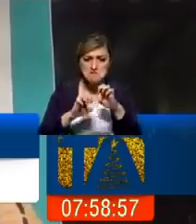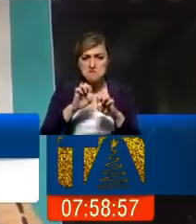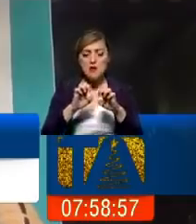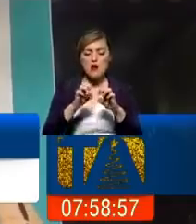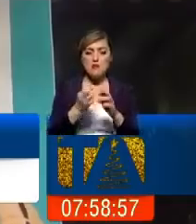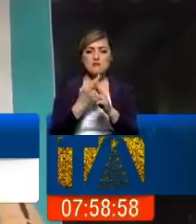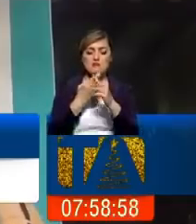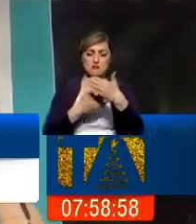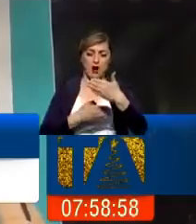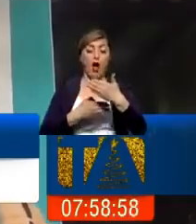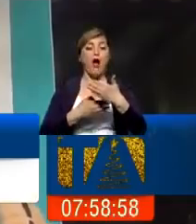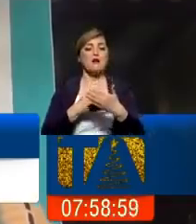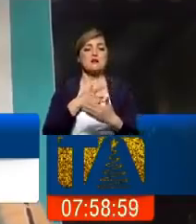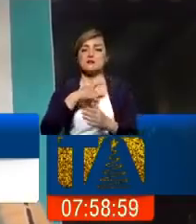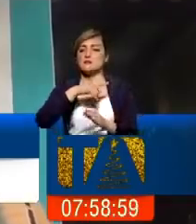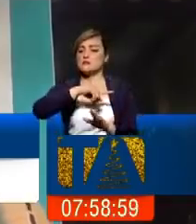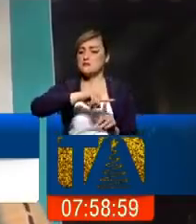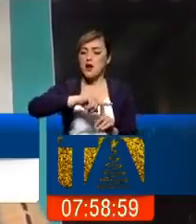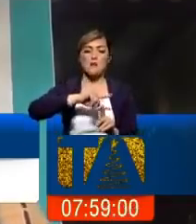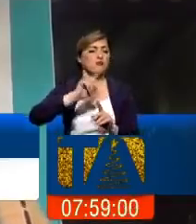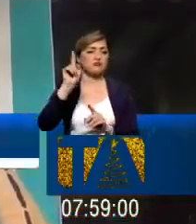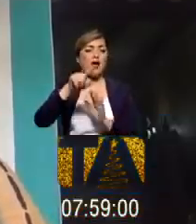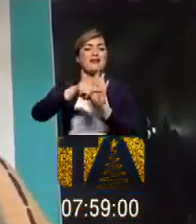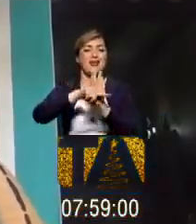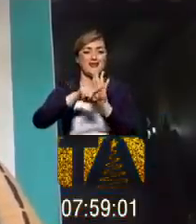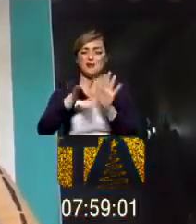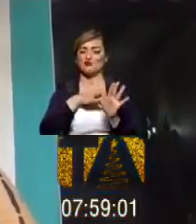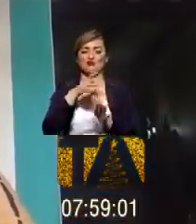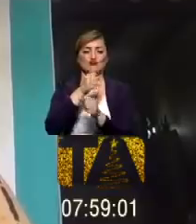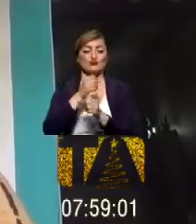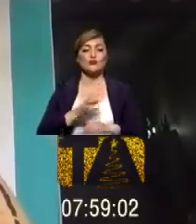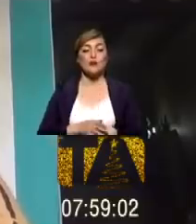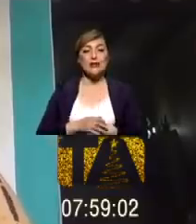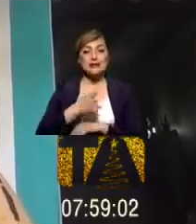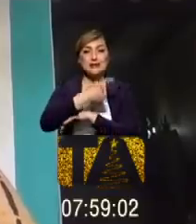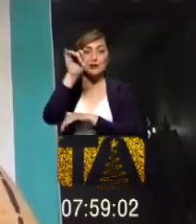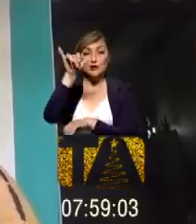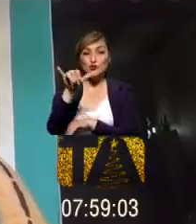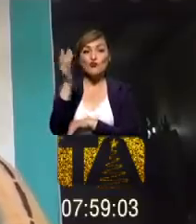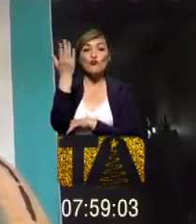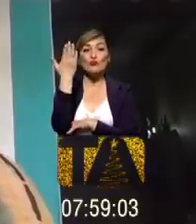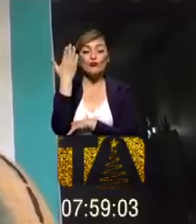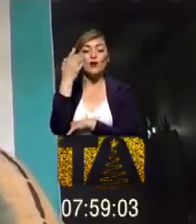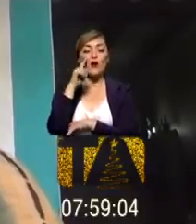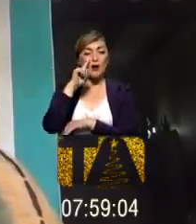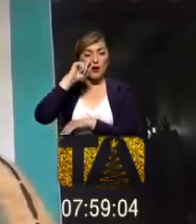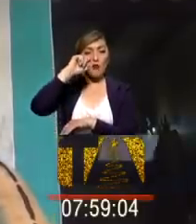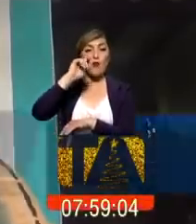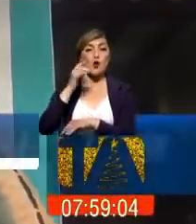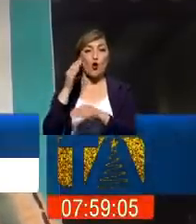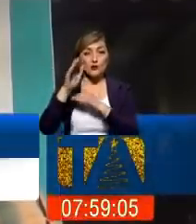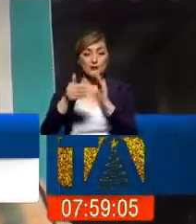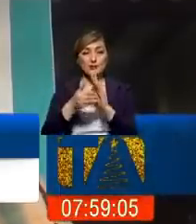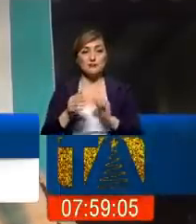sentirnos seguros de que no tenemos el COVID. Y ahora, pues, recién el día sábado pasado nos hicimos nuevamente las